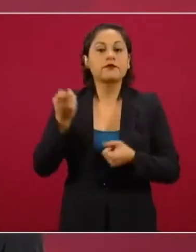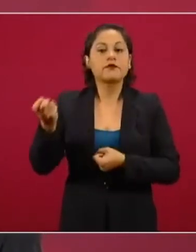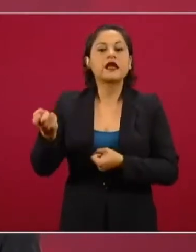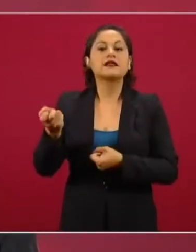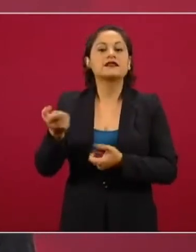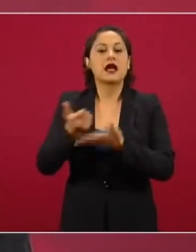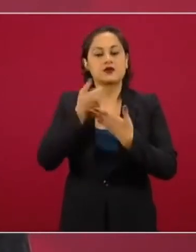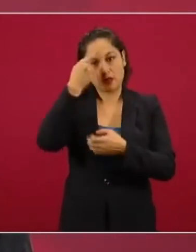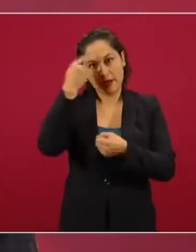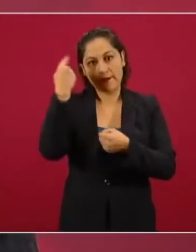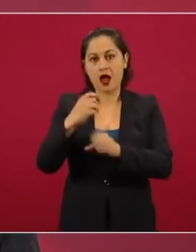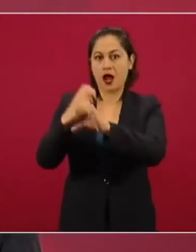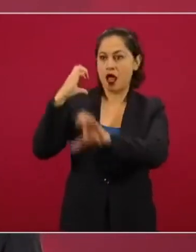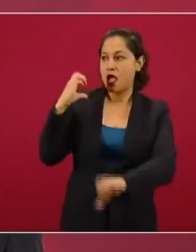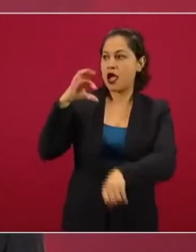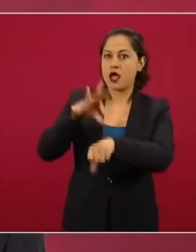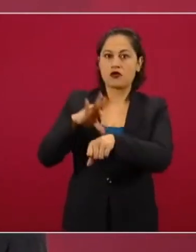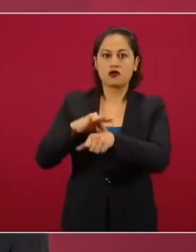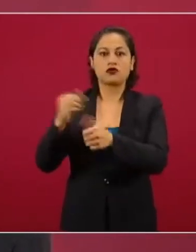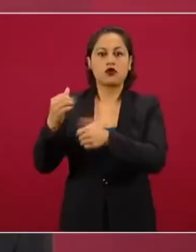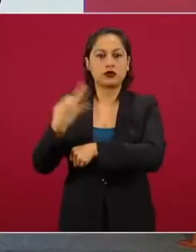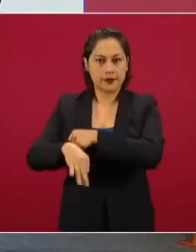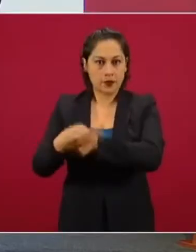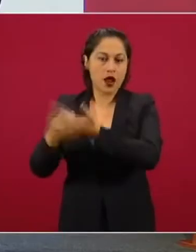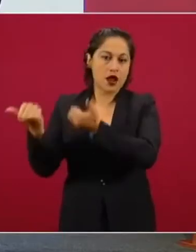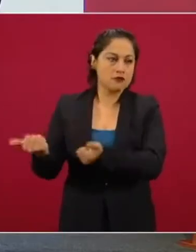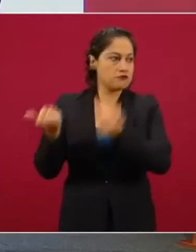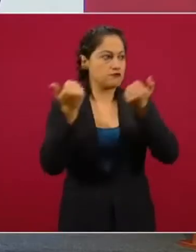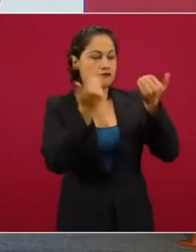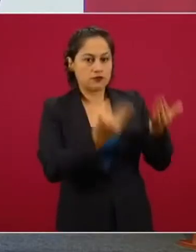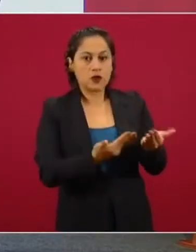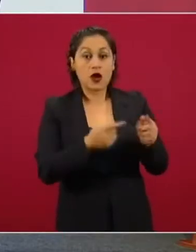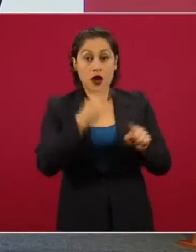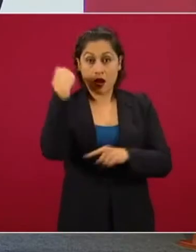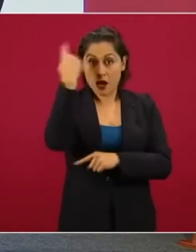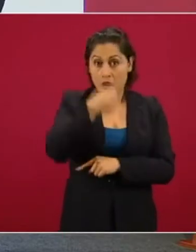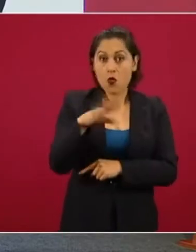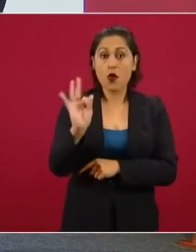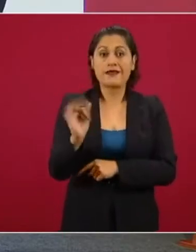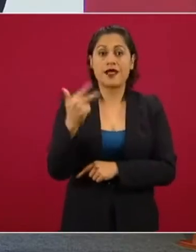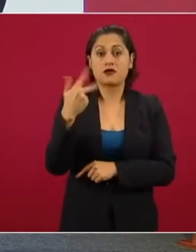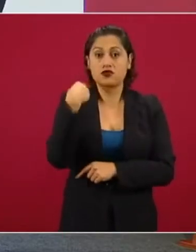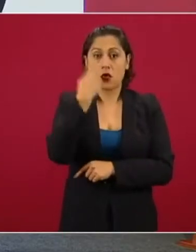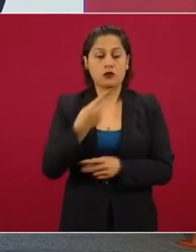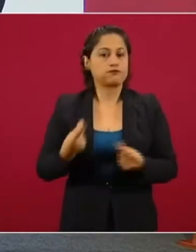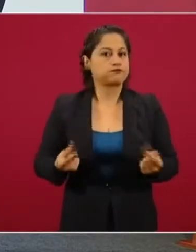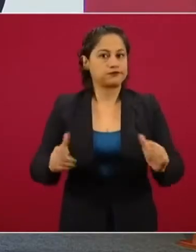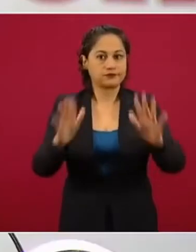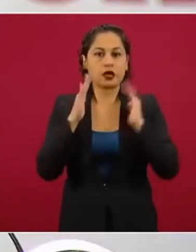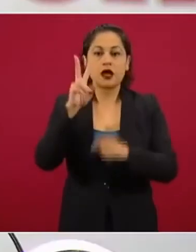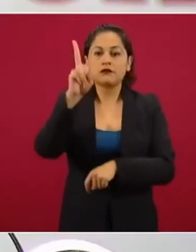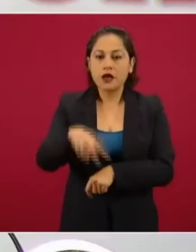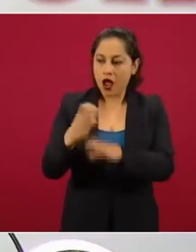esta unidad en menos de 48 horas. No es fácil trasladar la unidad